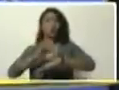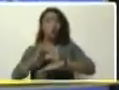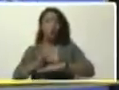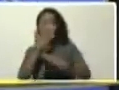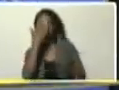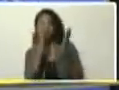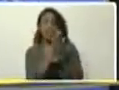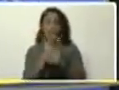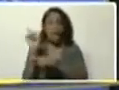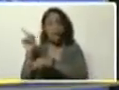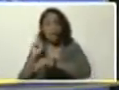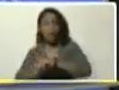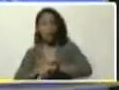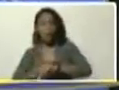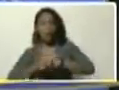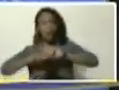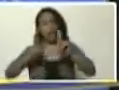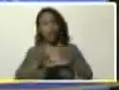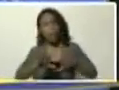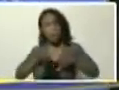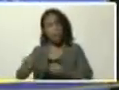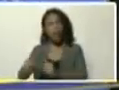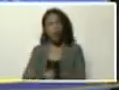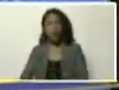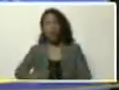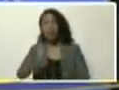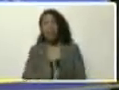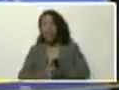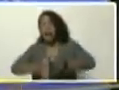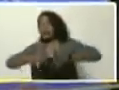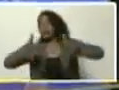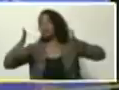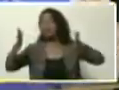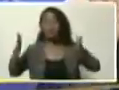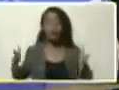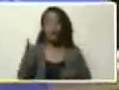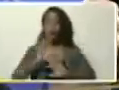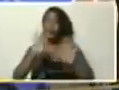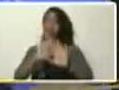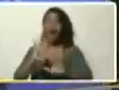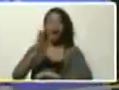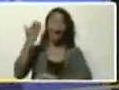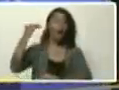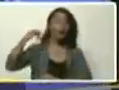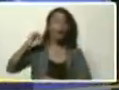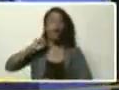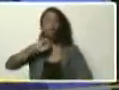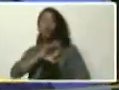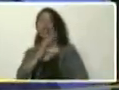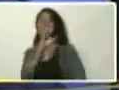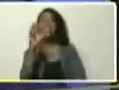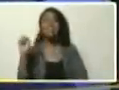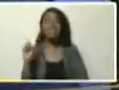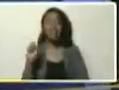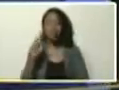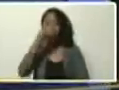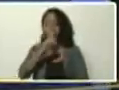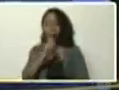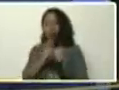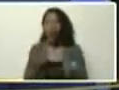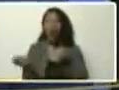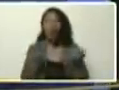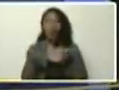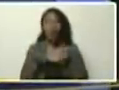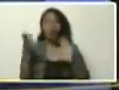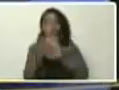ese momento al imperio más grande, que ya tenía 300 años dominando nuestras tierras, y